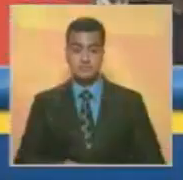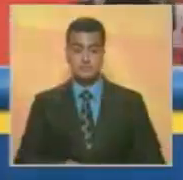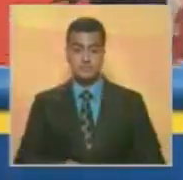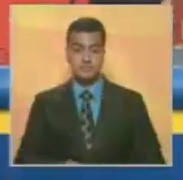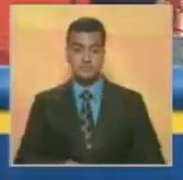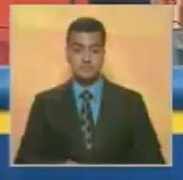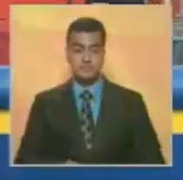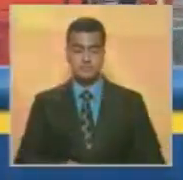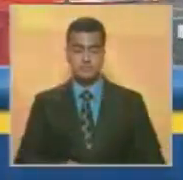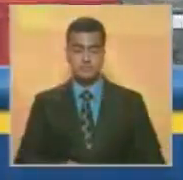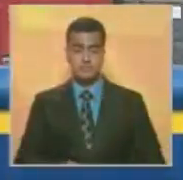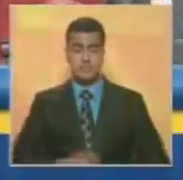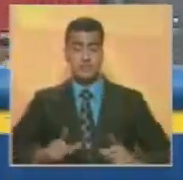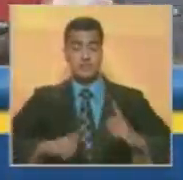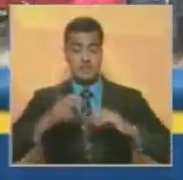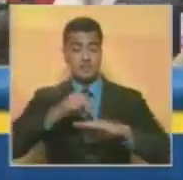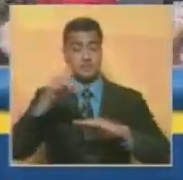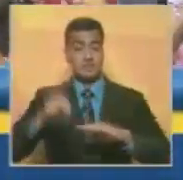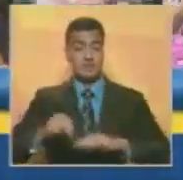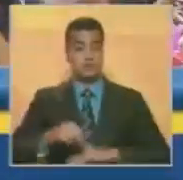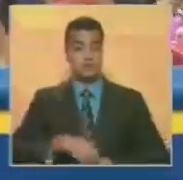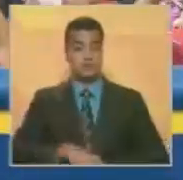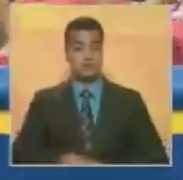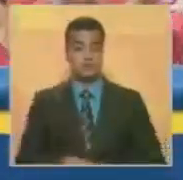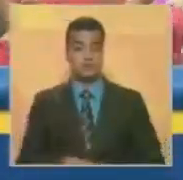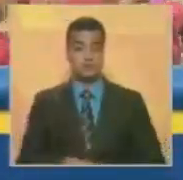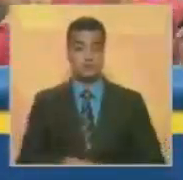La dignidad nacional.